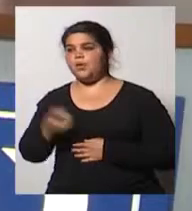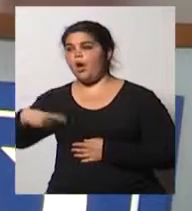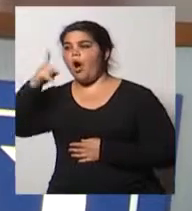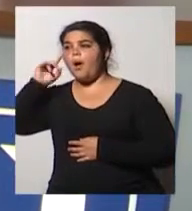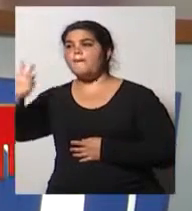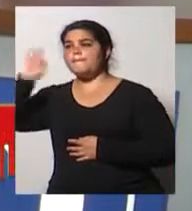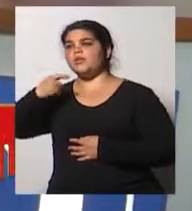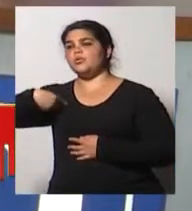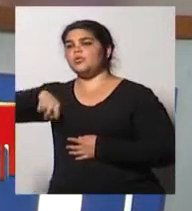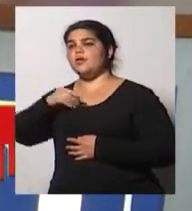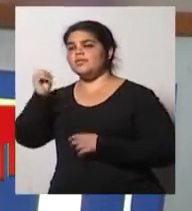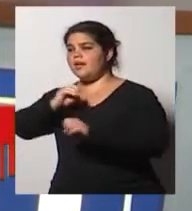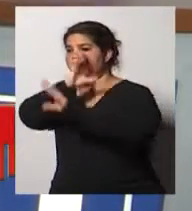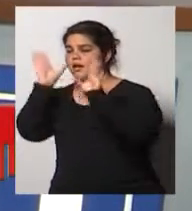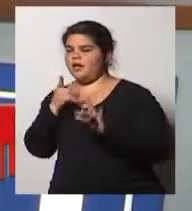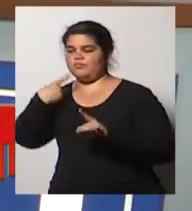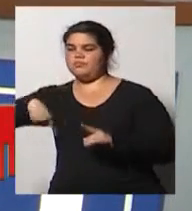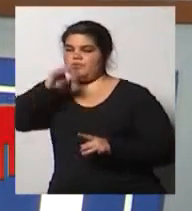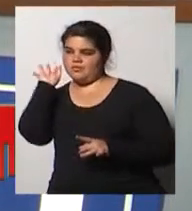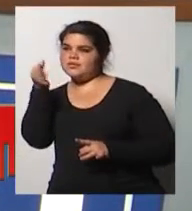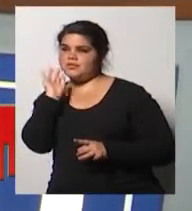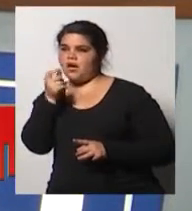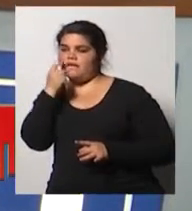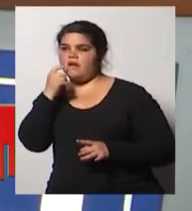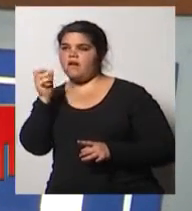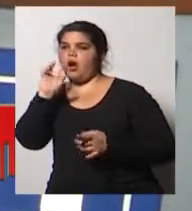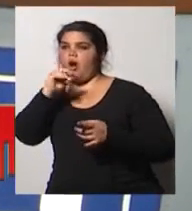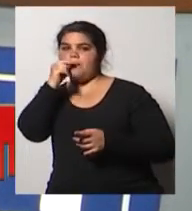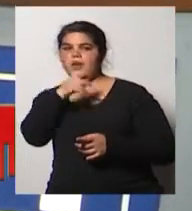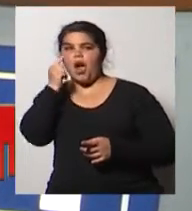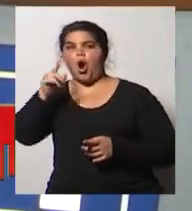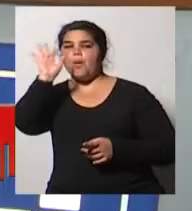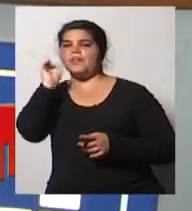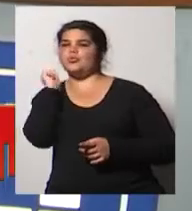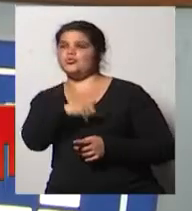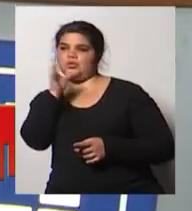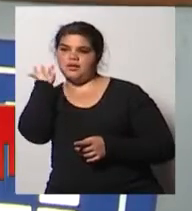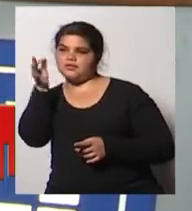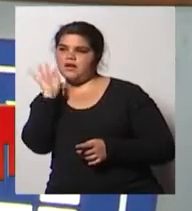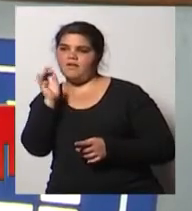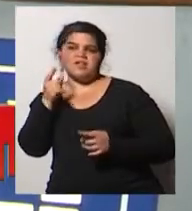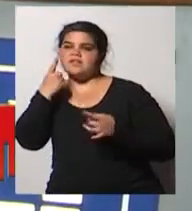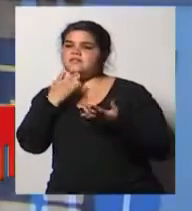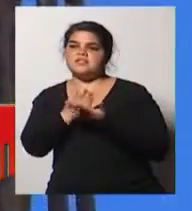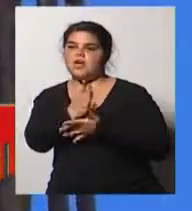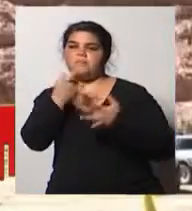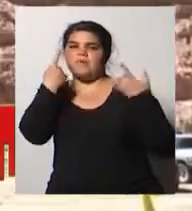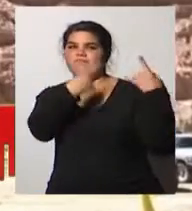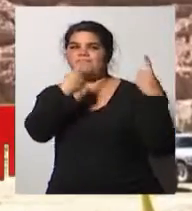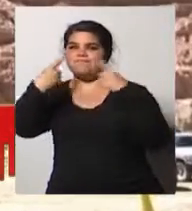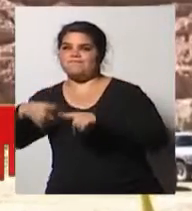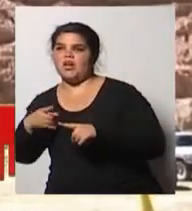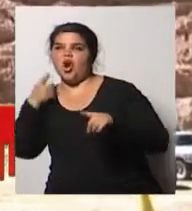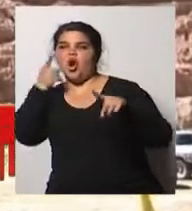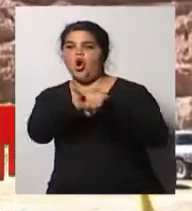muy clara, o sea, nosotros conocíamos la opinión del señor procurador, siempre ha tenido una opinión absolutamente contraria a la minería,